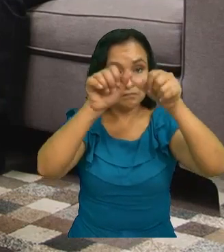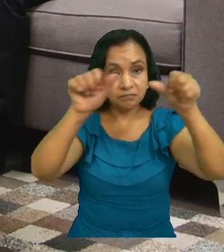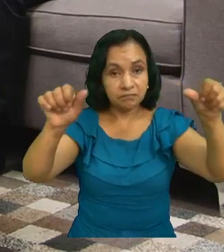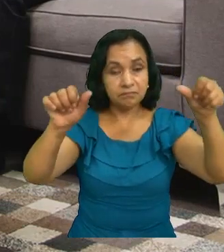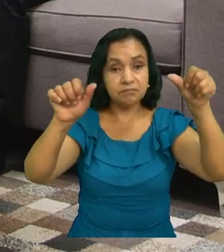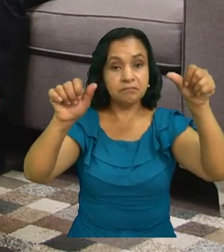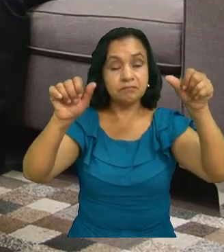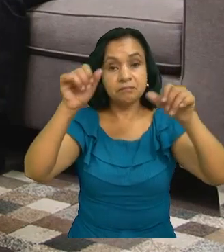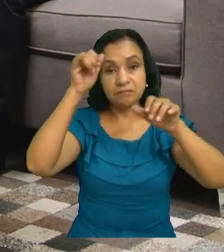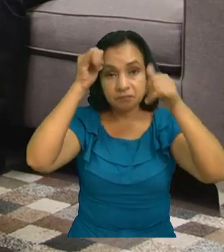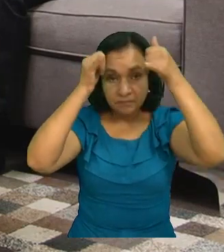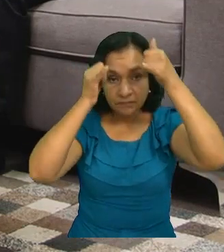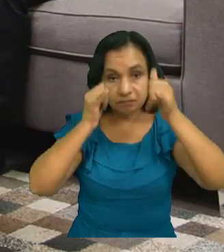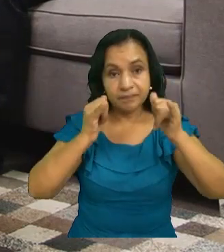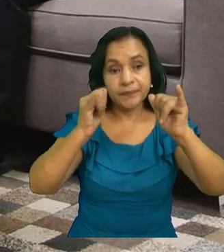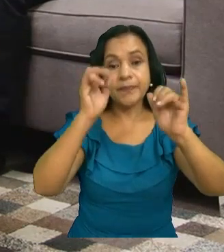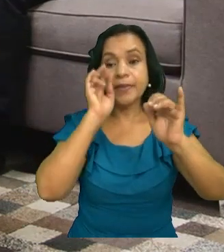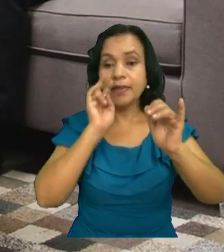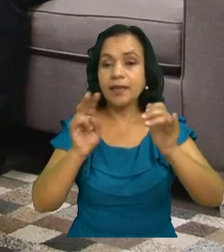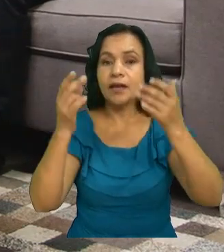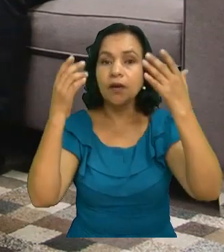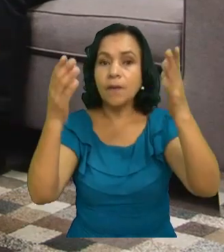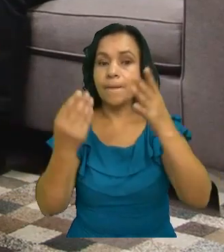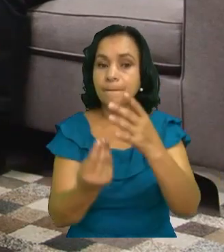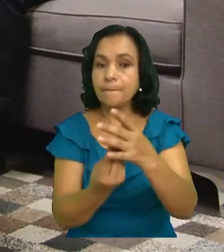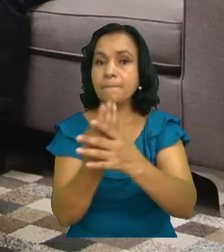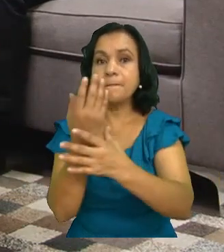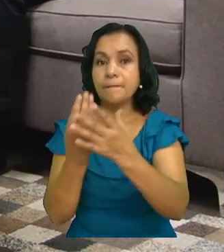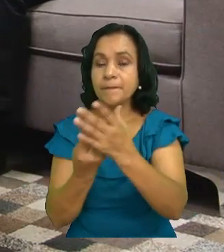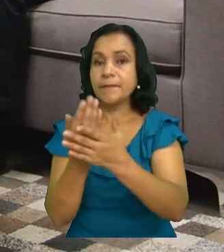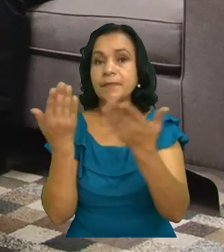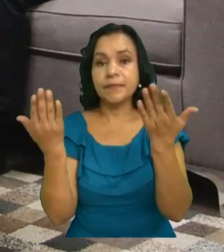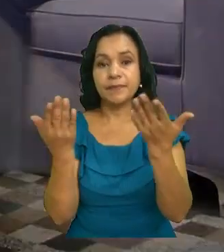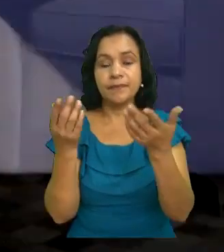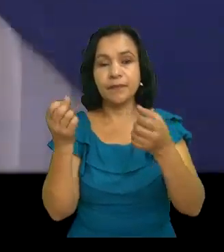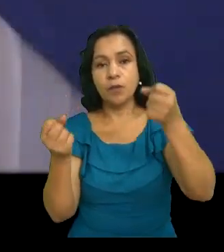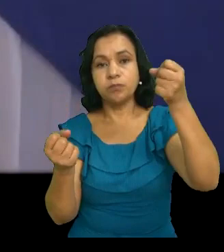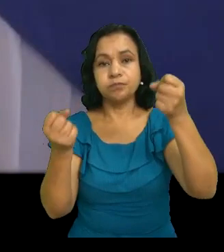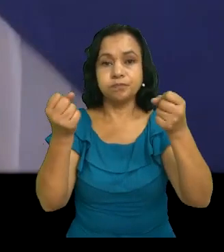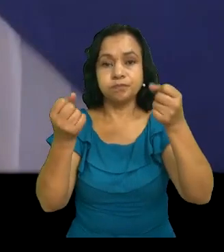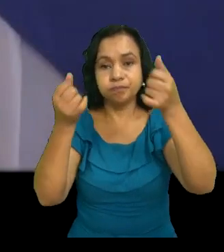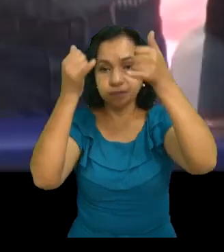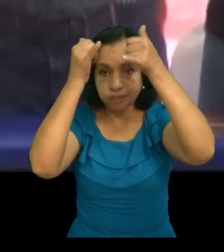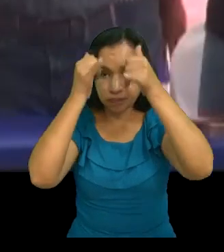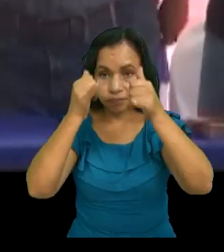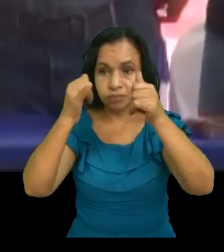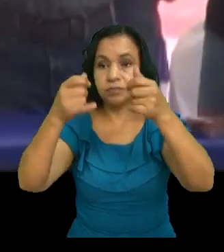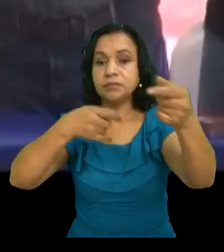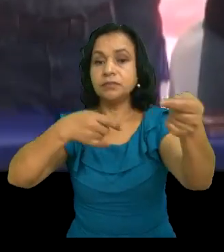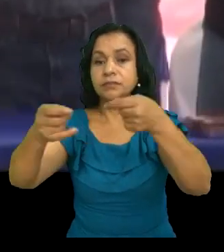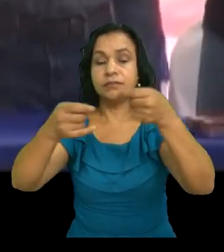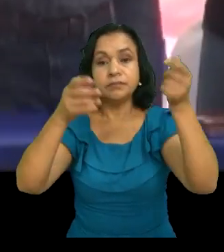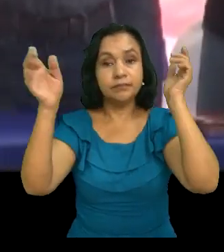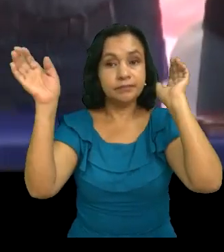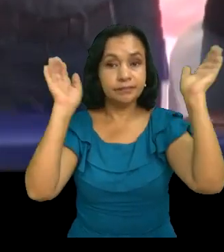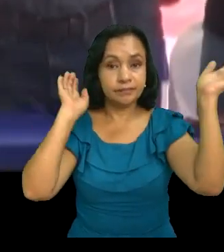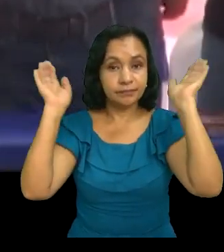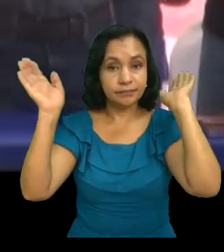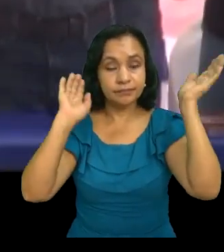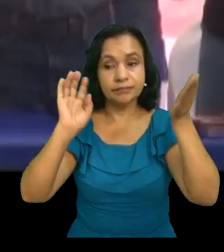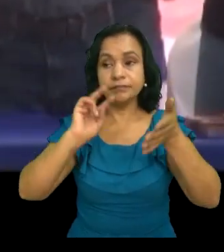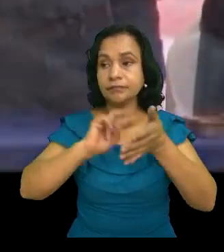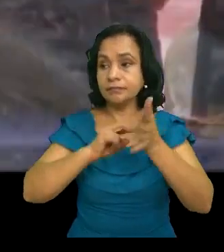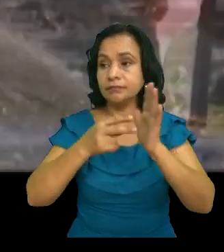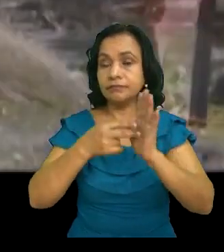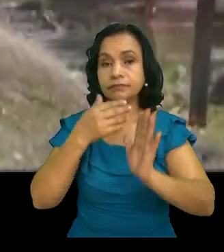comercialización de sus productos, tanto carne como leche, el transporte hacia los mercados, ¿verdad? Claro. Entonces, todo eso va significando